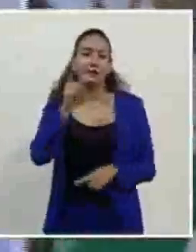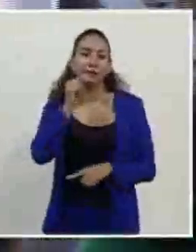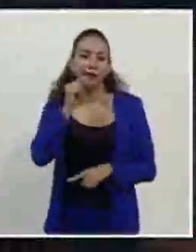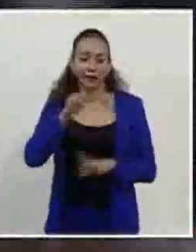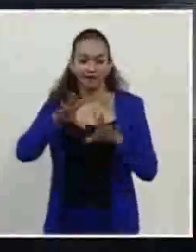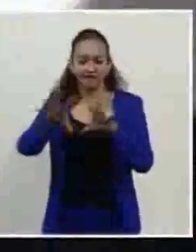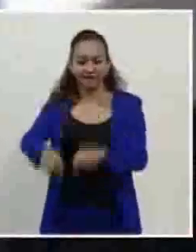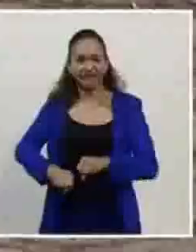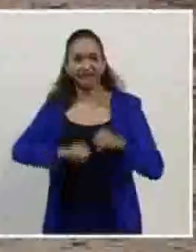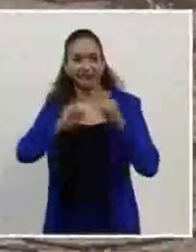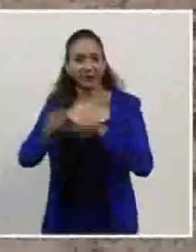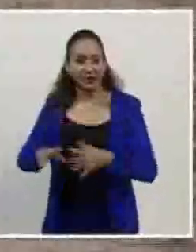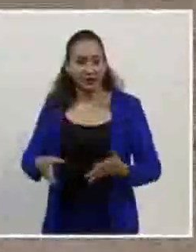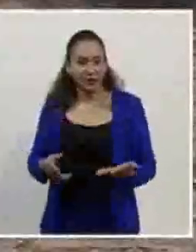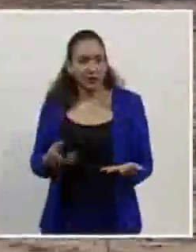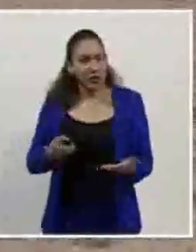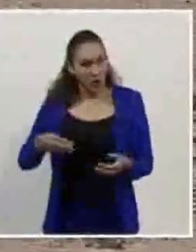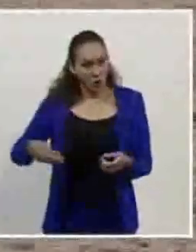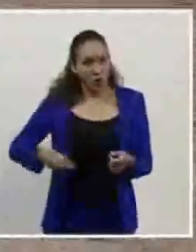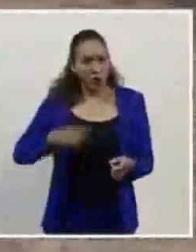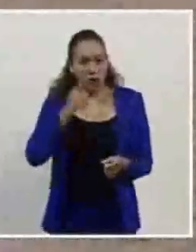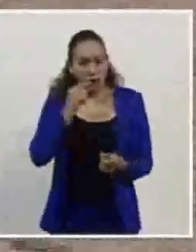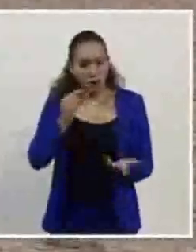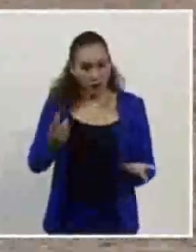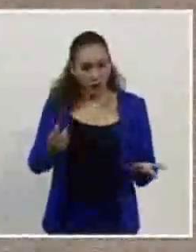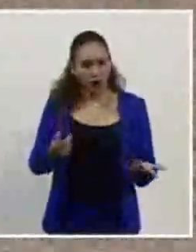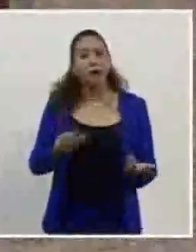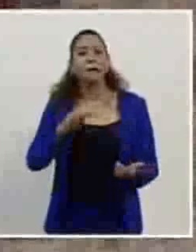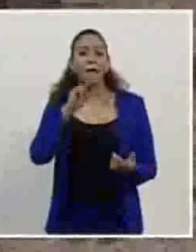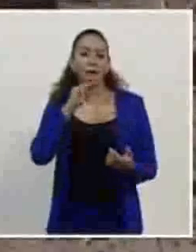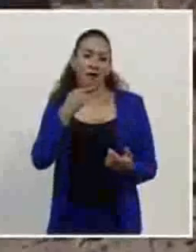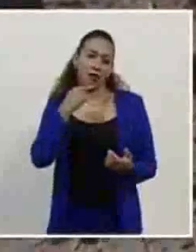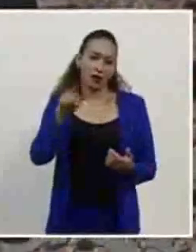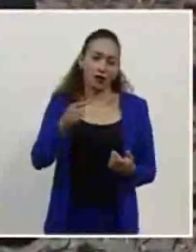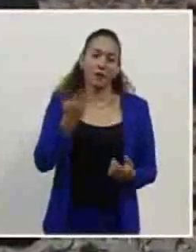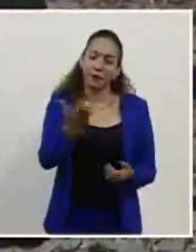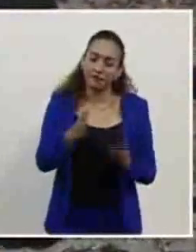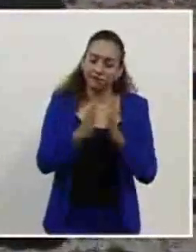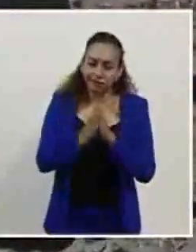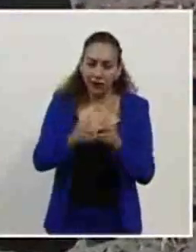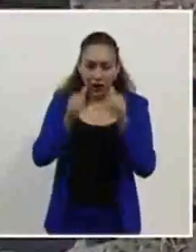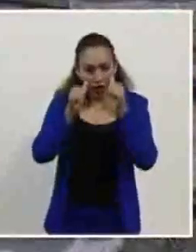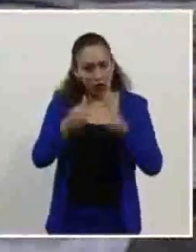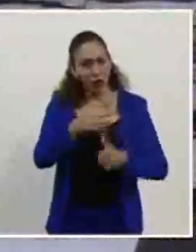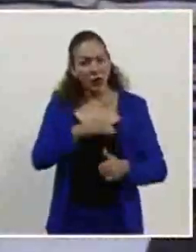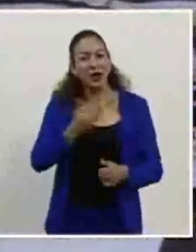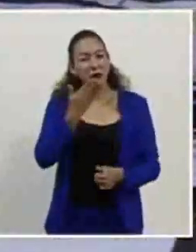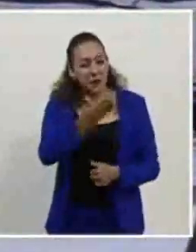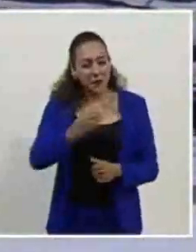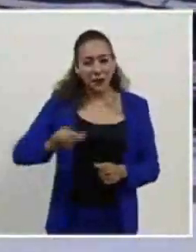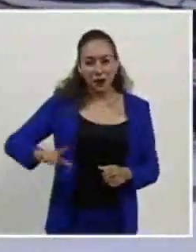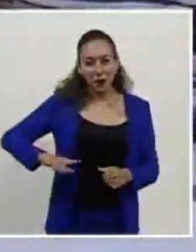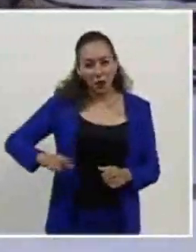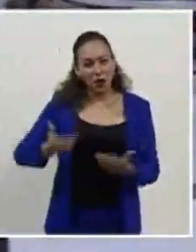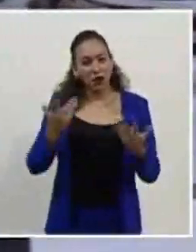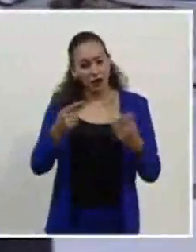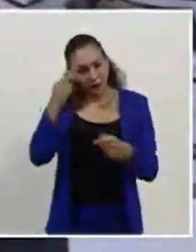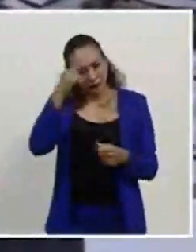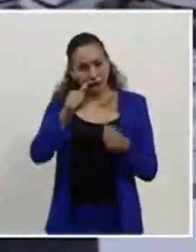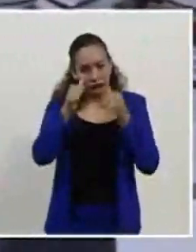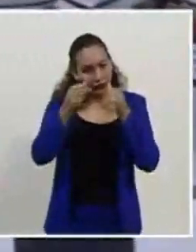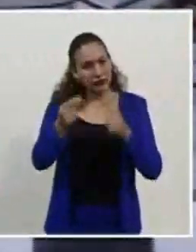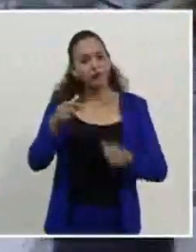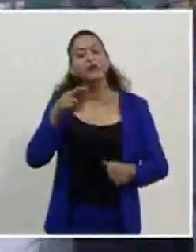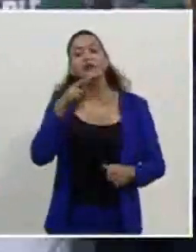de las víctimas, el Comité contra la Desaparición Forzada de Naciones Unidas solicitó al Estado mexicano acciones urgentes